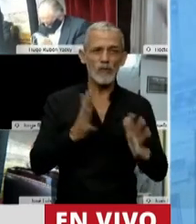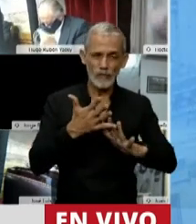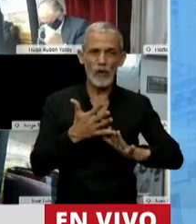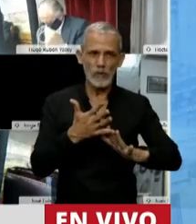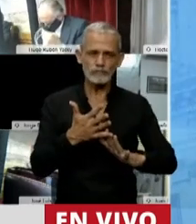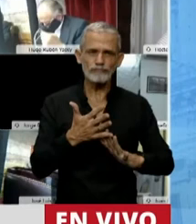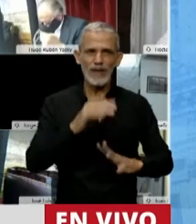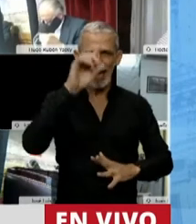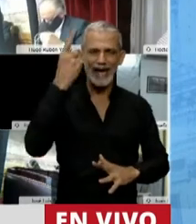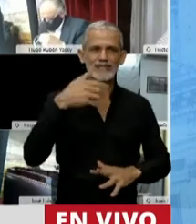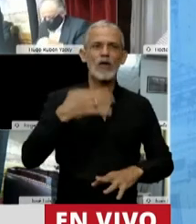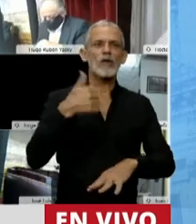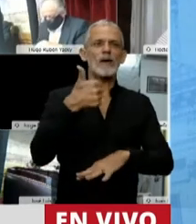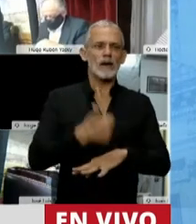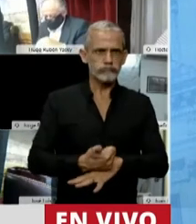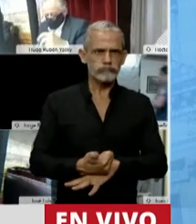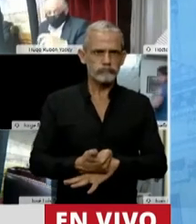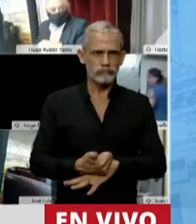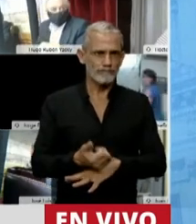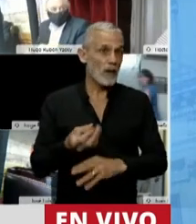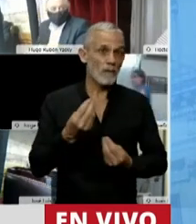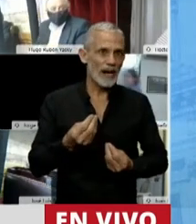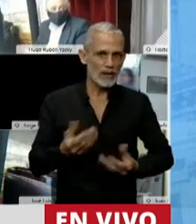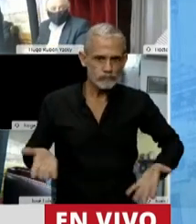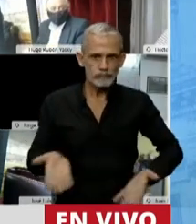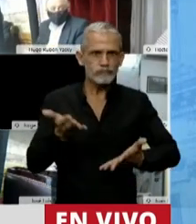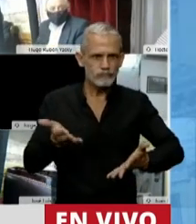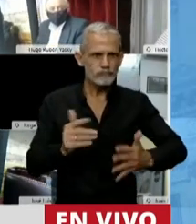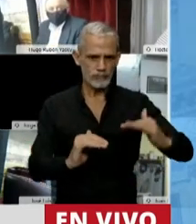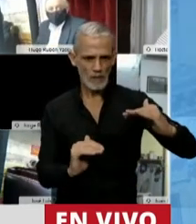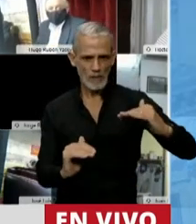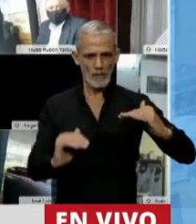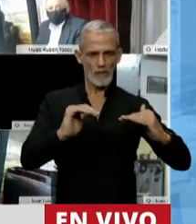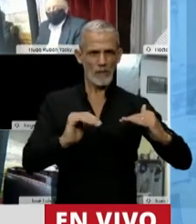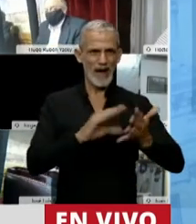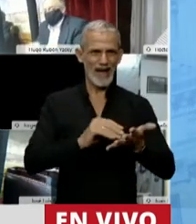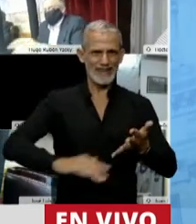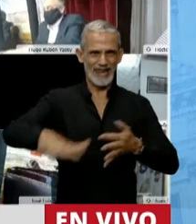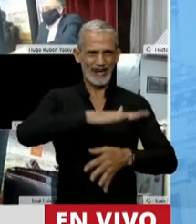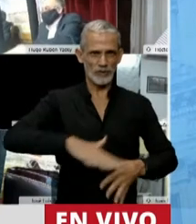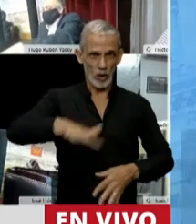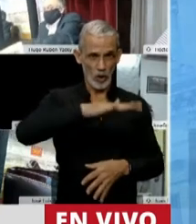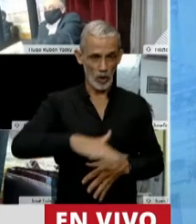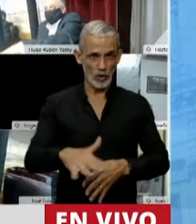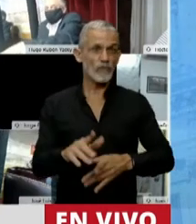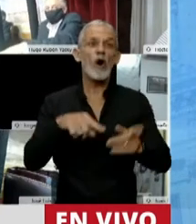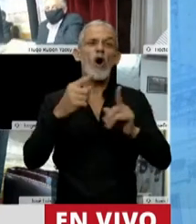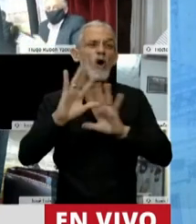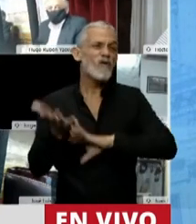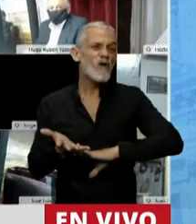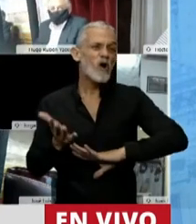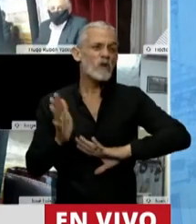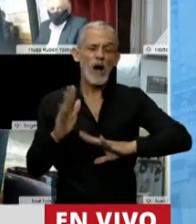manera el estado tiene que estar presente para generar mayor equidad en los territorios porque de otra manera